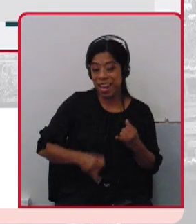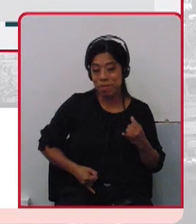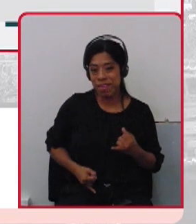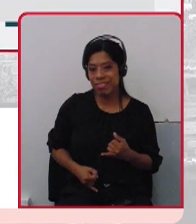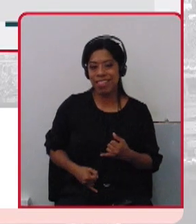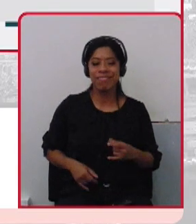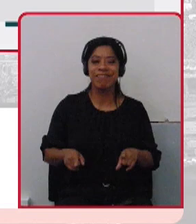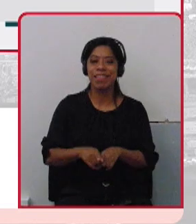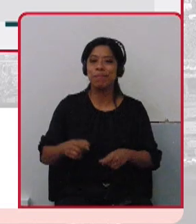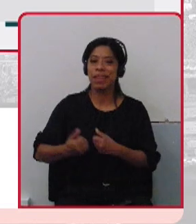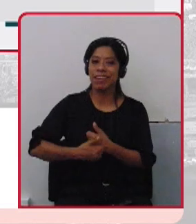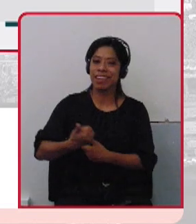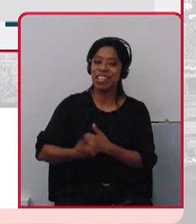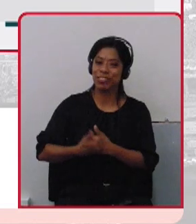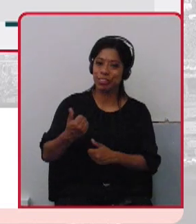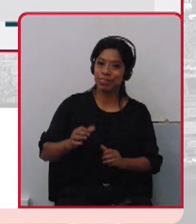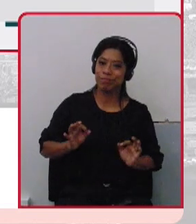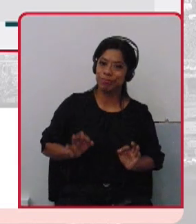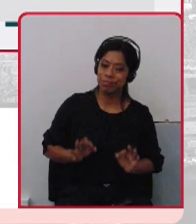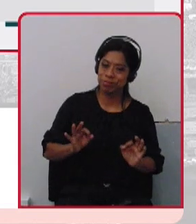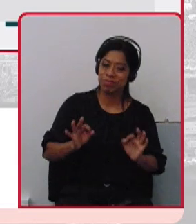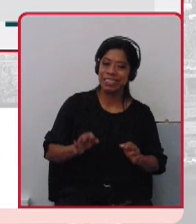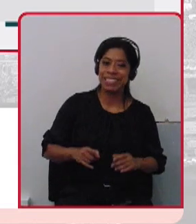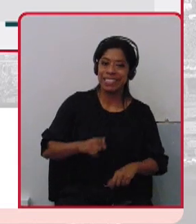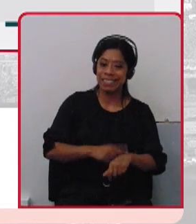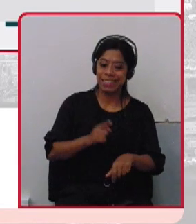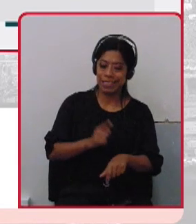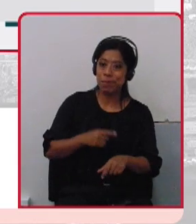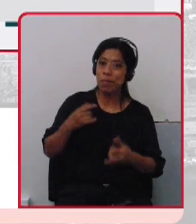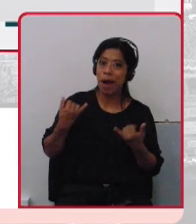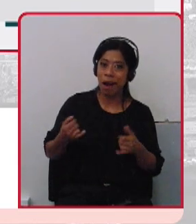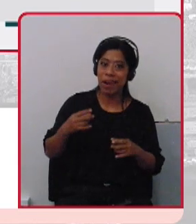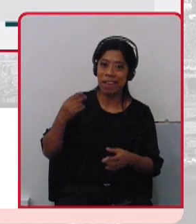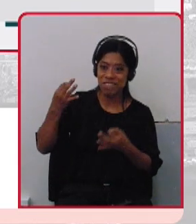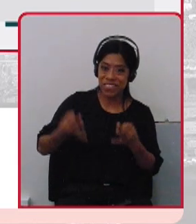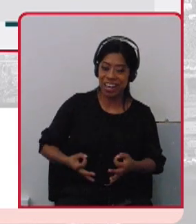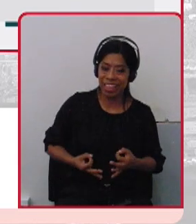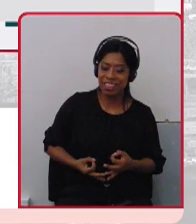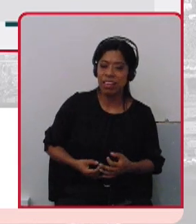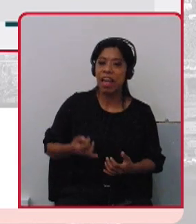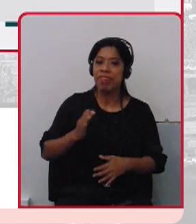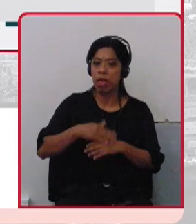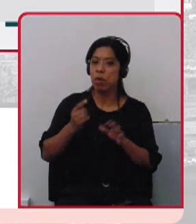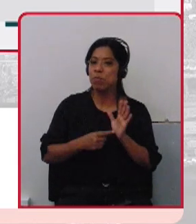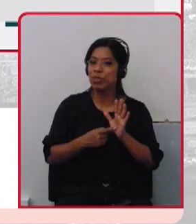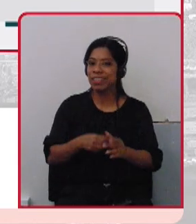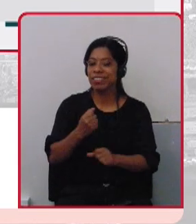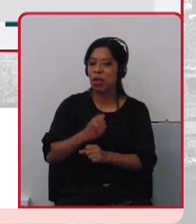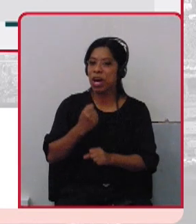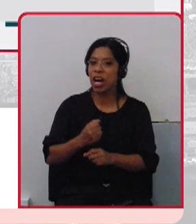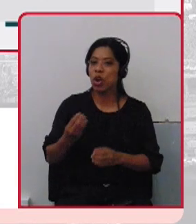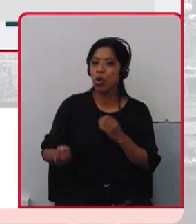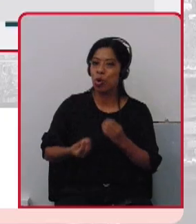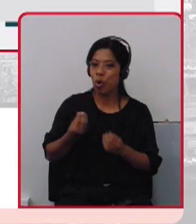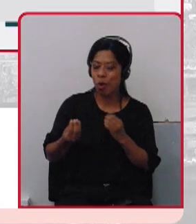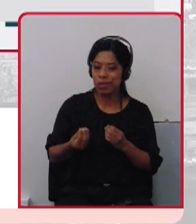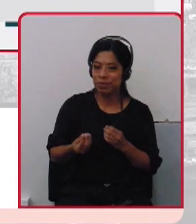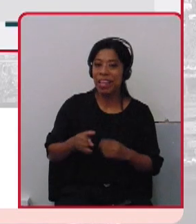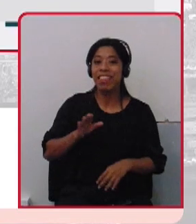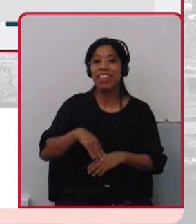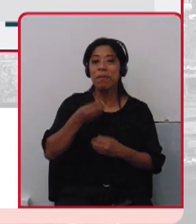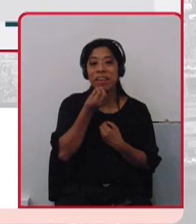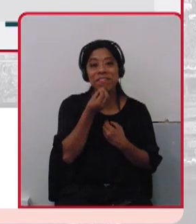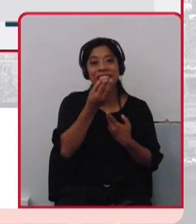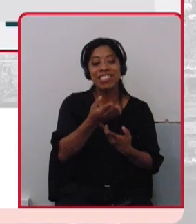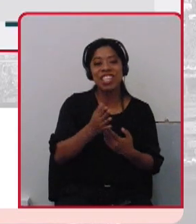la gestión de riesgos críticos, ¿no?, en tiempo real. Ahora vamos a mostrar un poquito cómo hemos trabajado este tema. Y quiero comentar